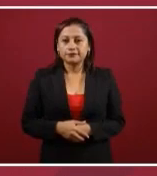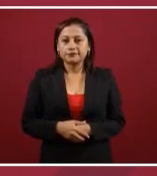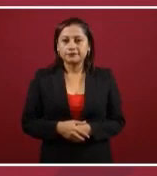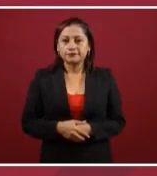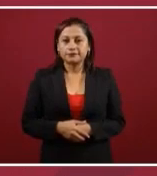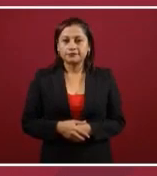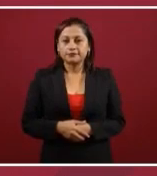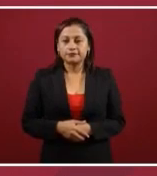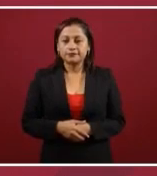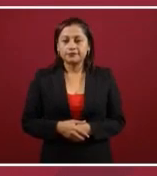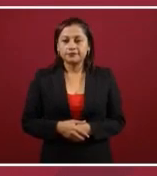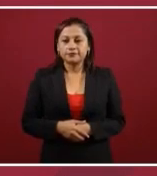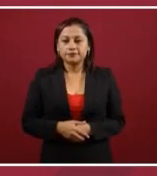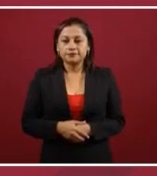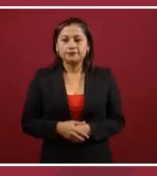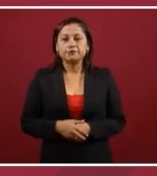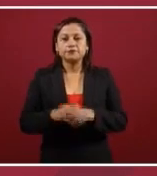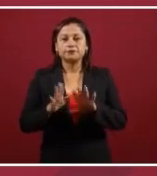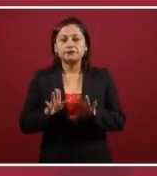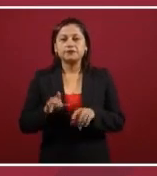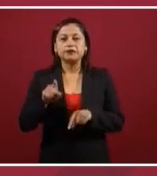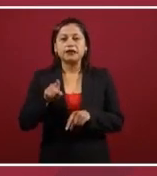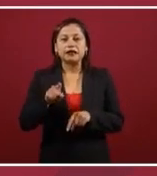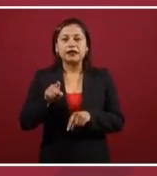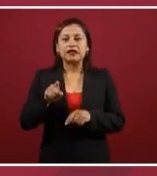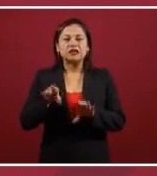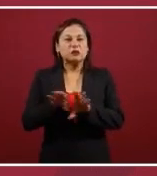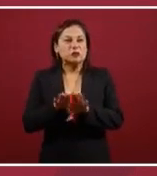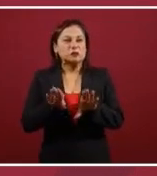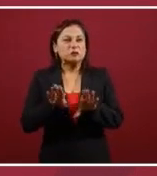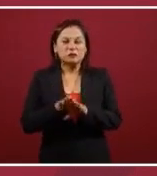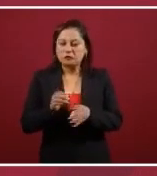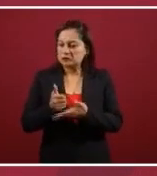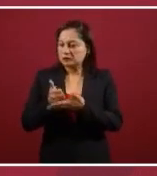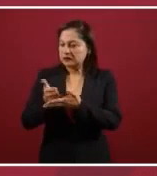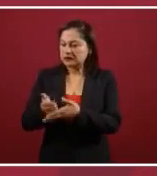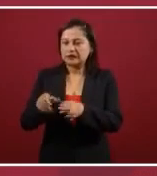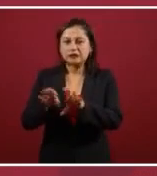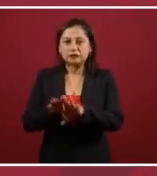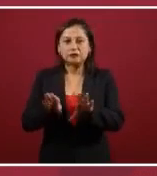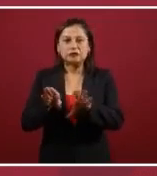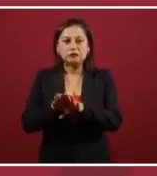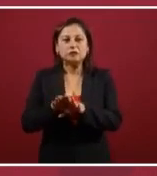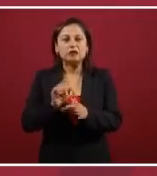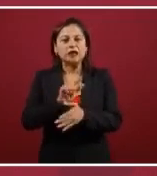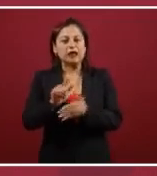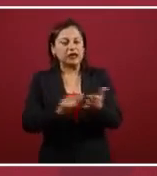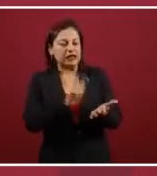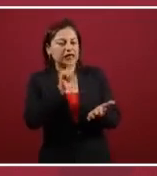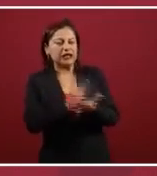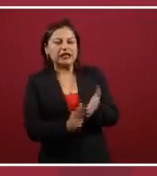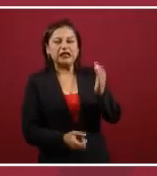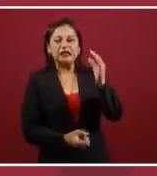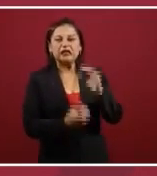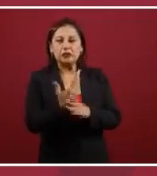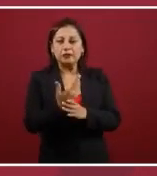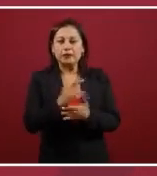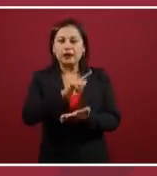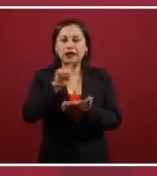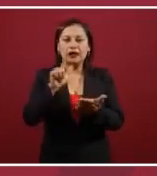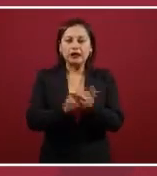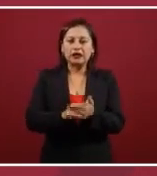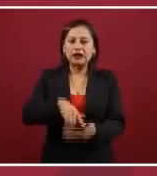querían engañar, leyes nuevas, la ley anticorrupción, la ley de